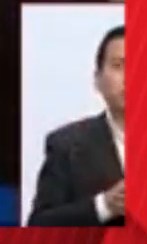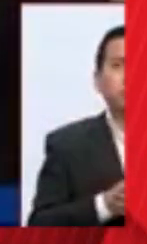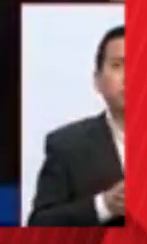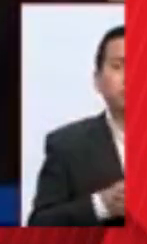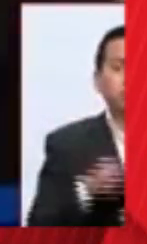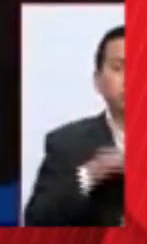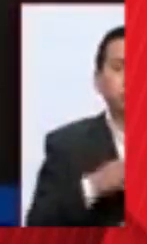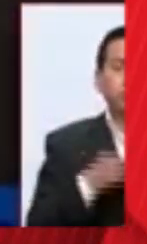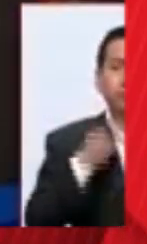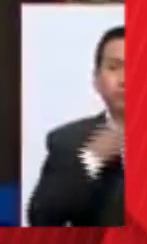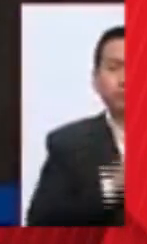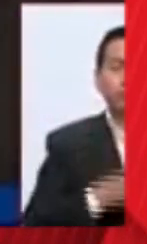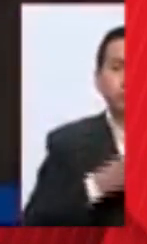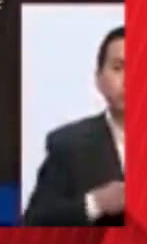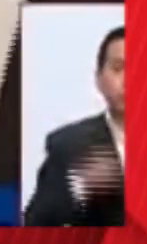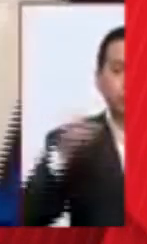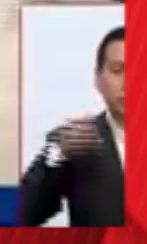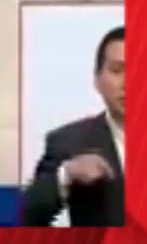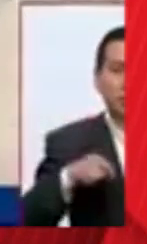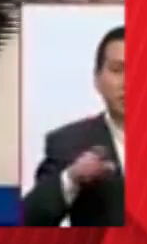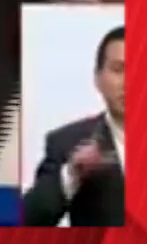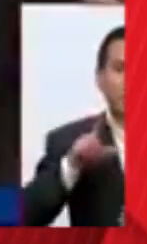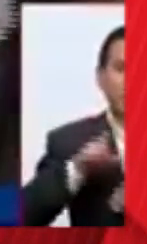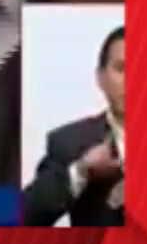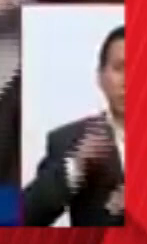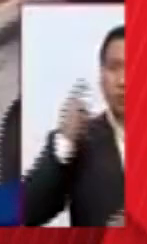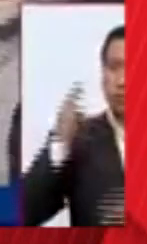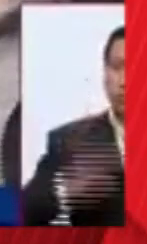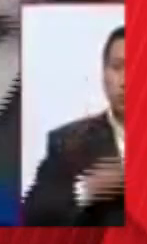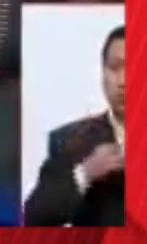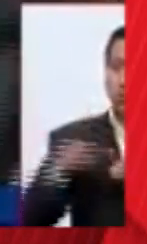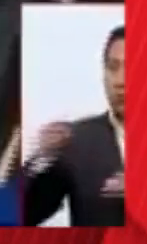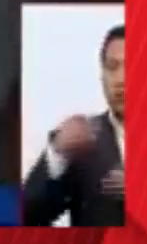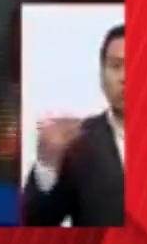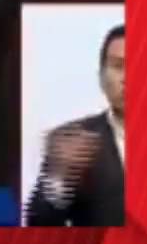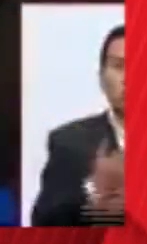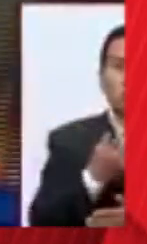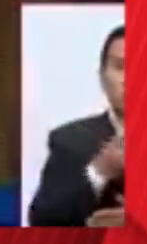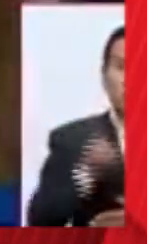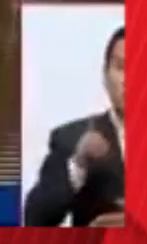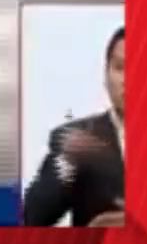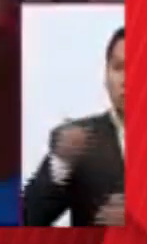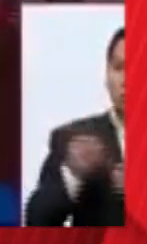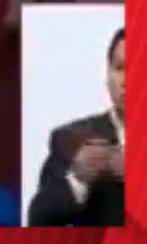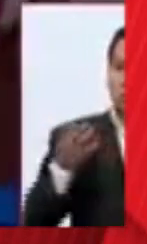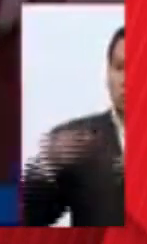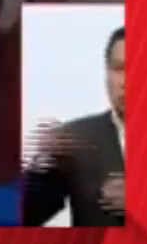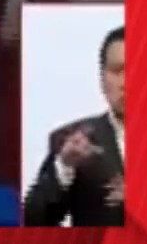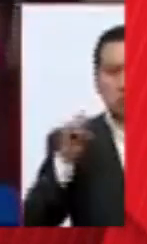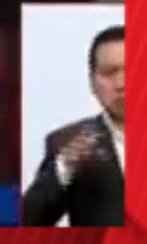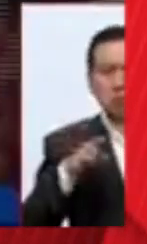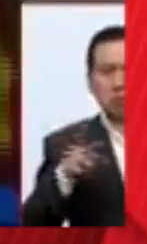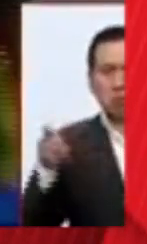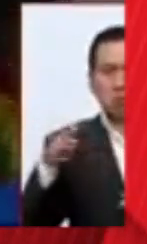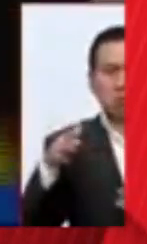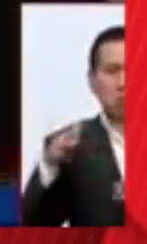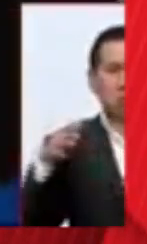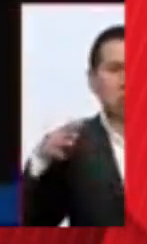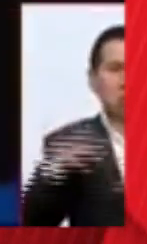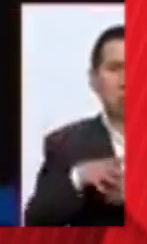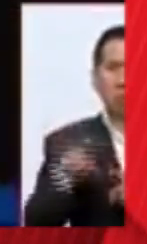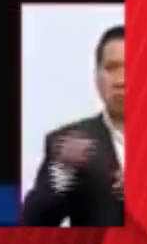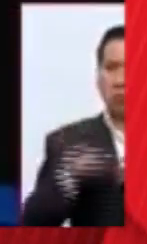Lamento mucho, creo que en América Latina y en el mundo crece la nueva derecha. Fascista, racista, pero